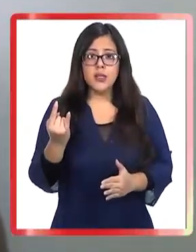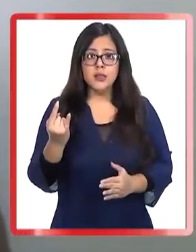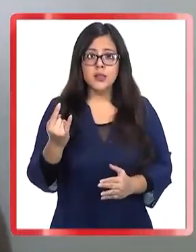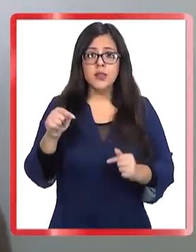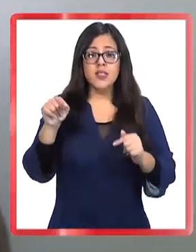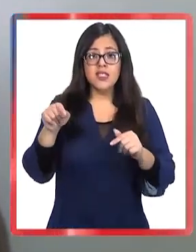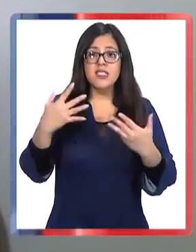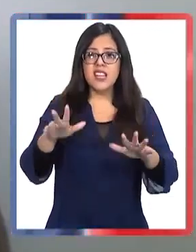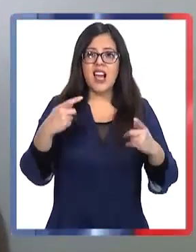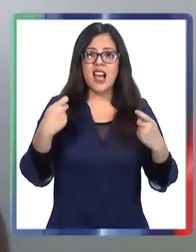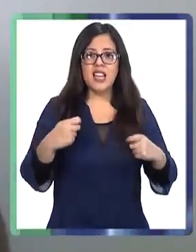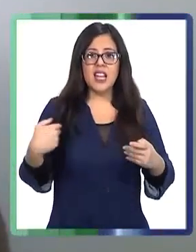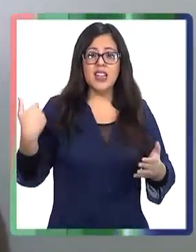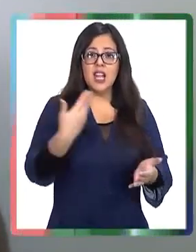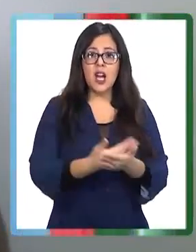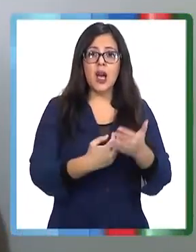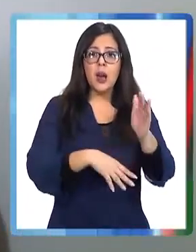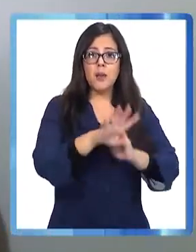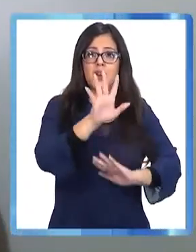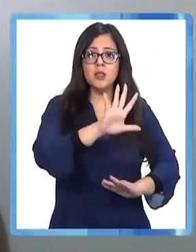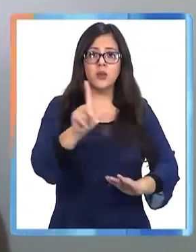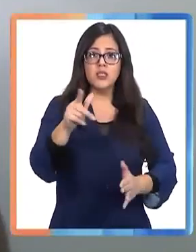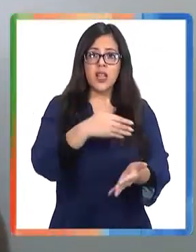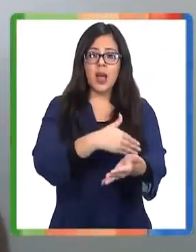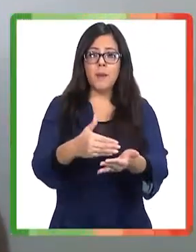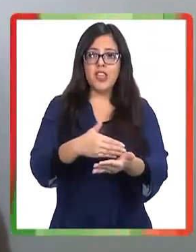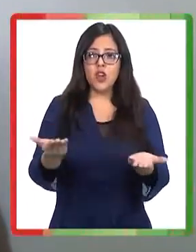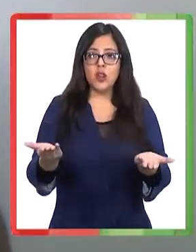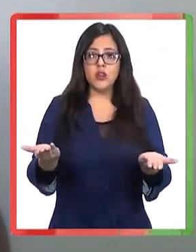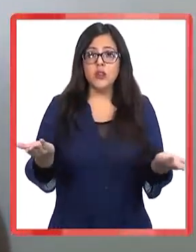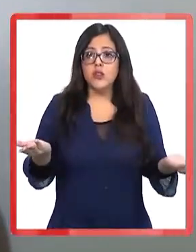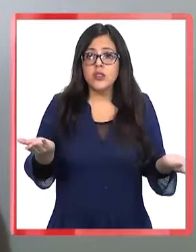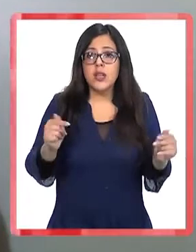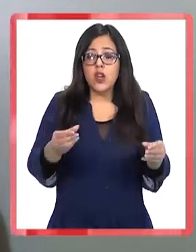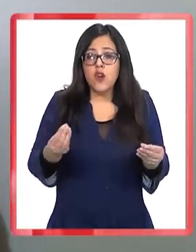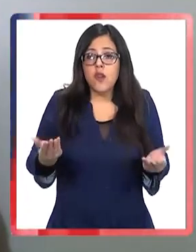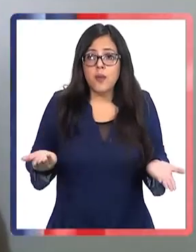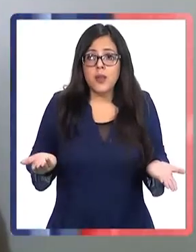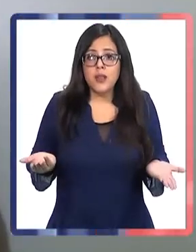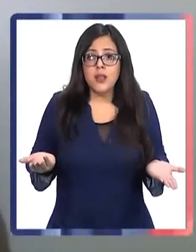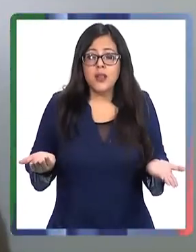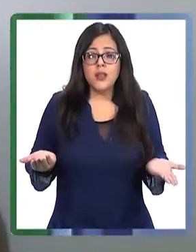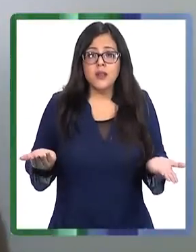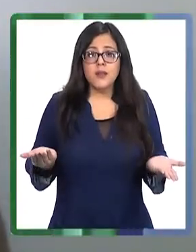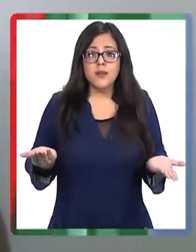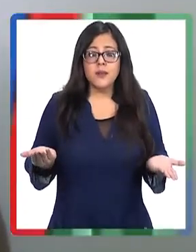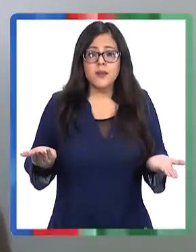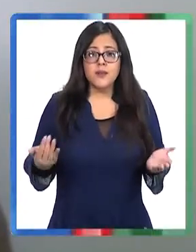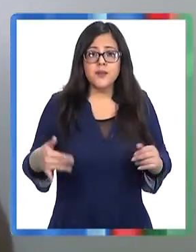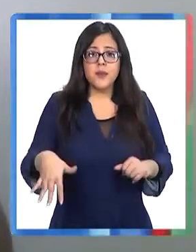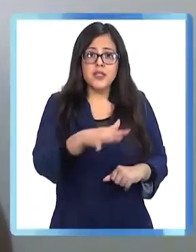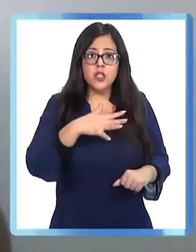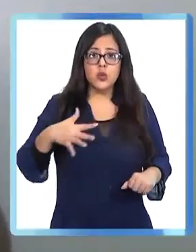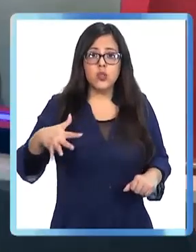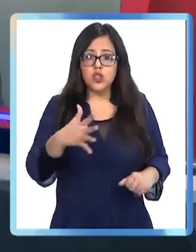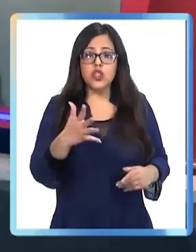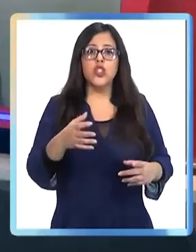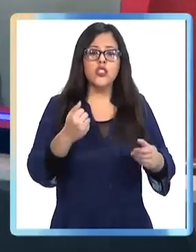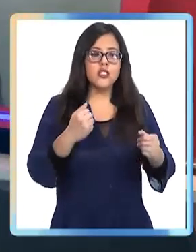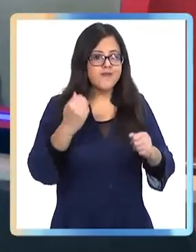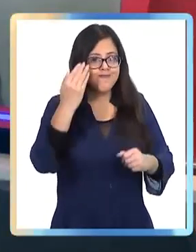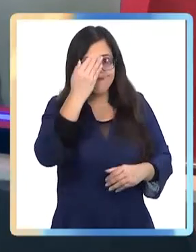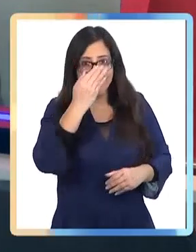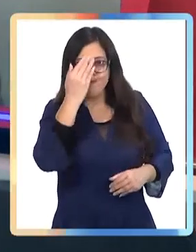urgencia, y ya llevamos gastado a la fecha más de 57 millones. Lo cual claramente nos pone en una situación